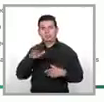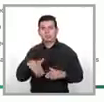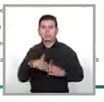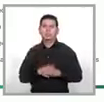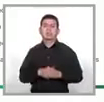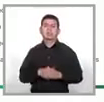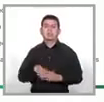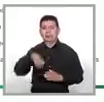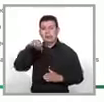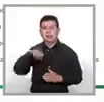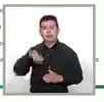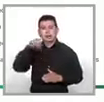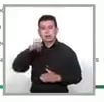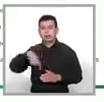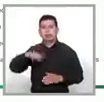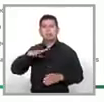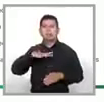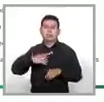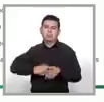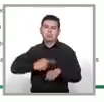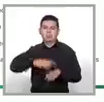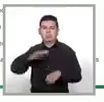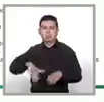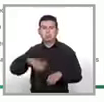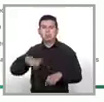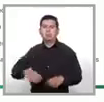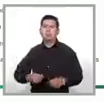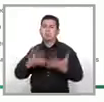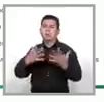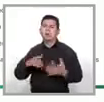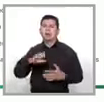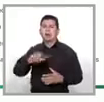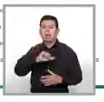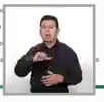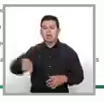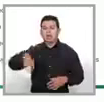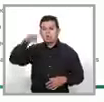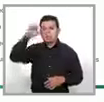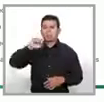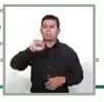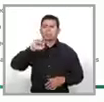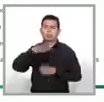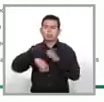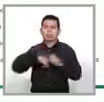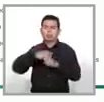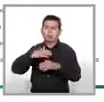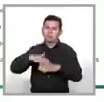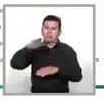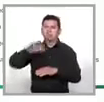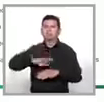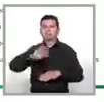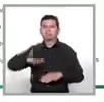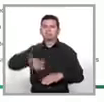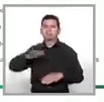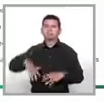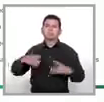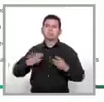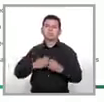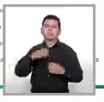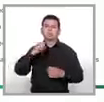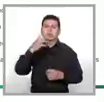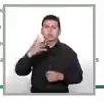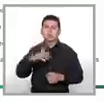grupos de edad más afectados para las defunciones siguen siendo los adultos de 65 años y más, con un total de